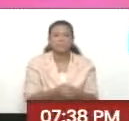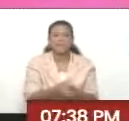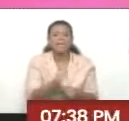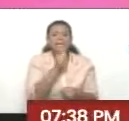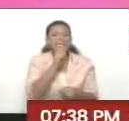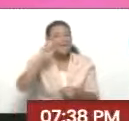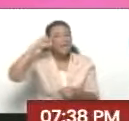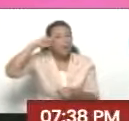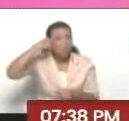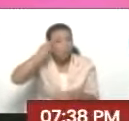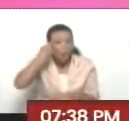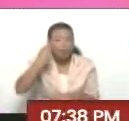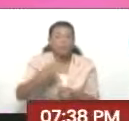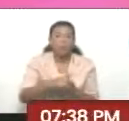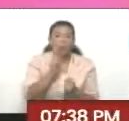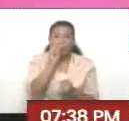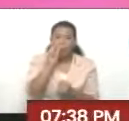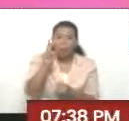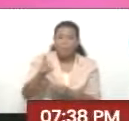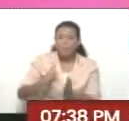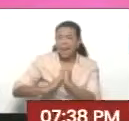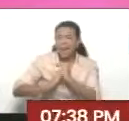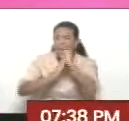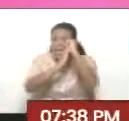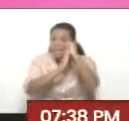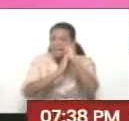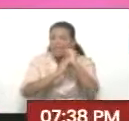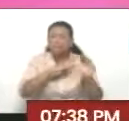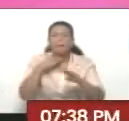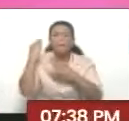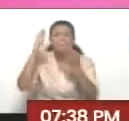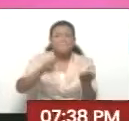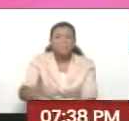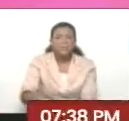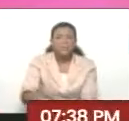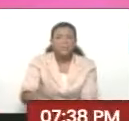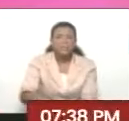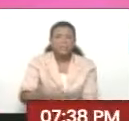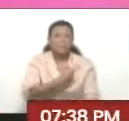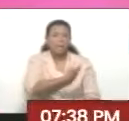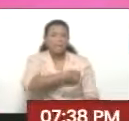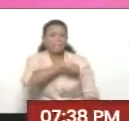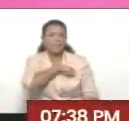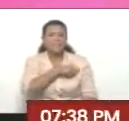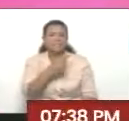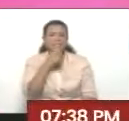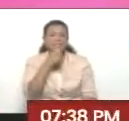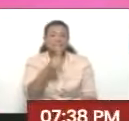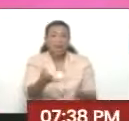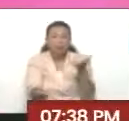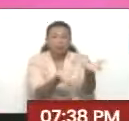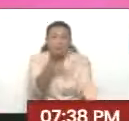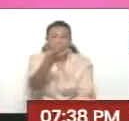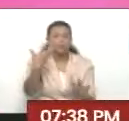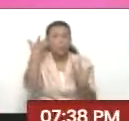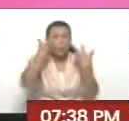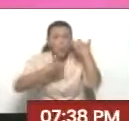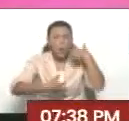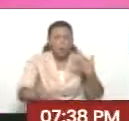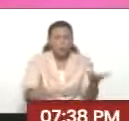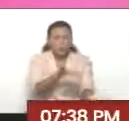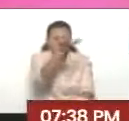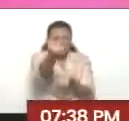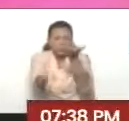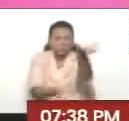¿Quién recuerda el nombre de los genocidas asesinos del Imperio Español que lo quemaron vivo junto a toda su